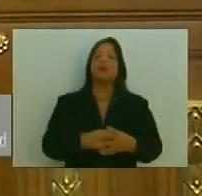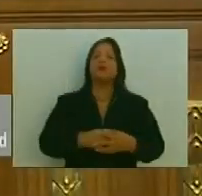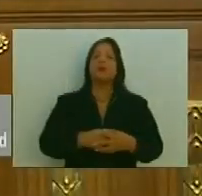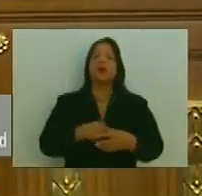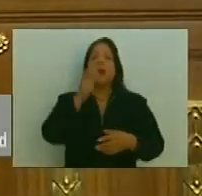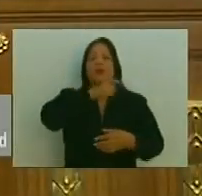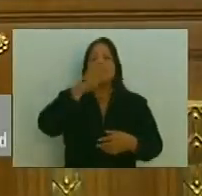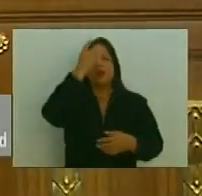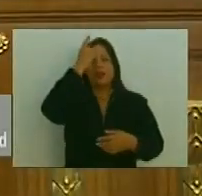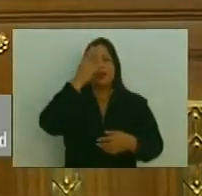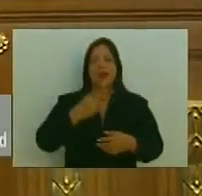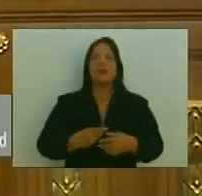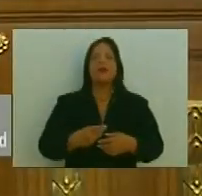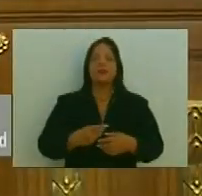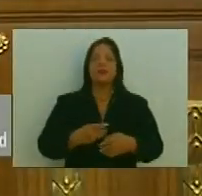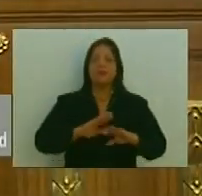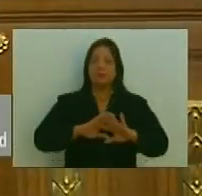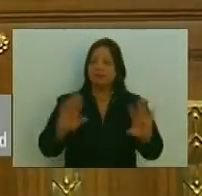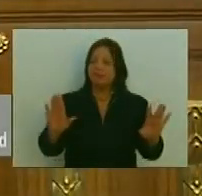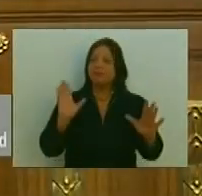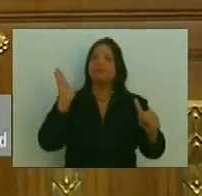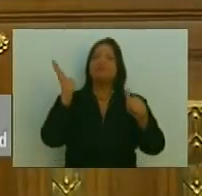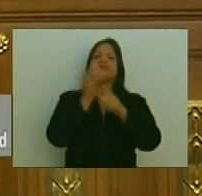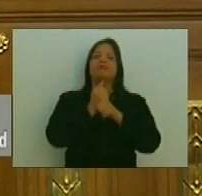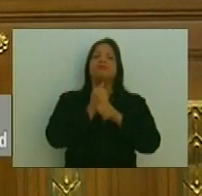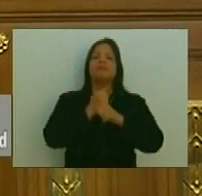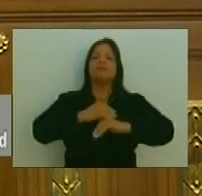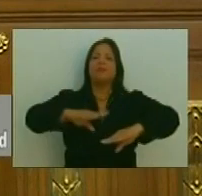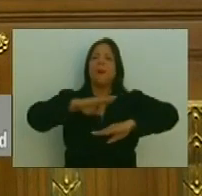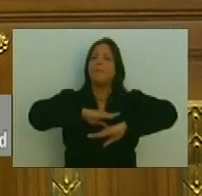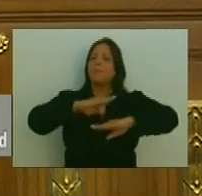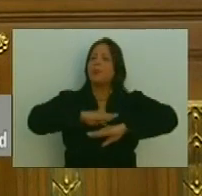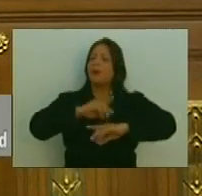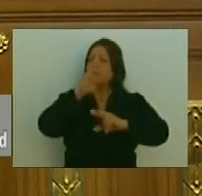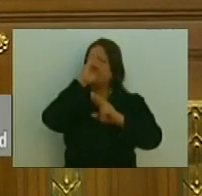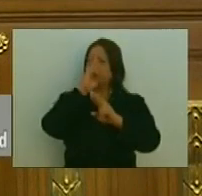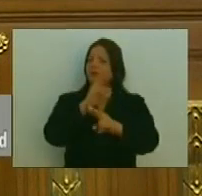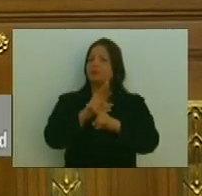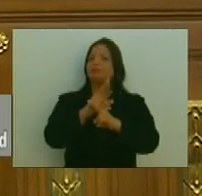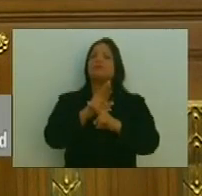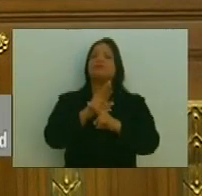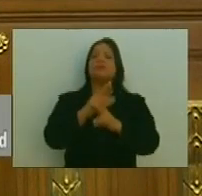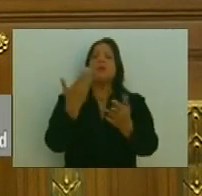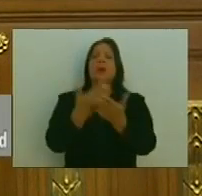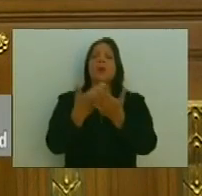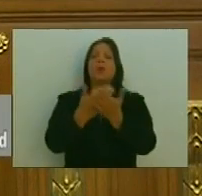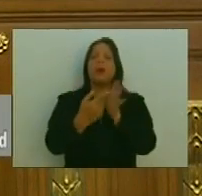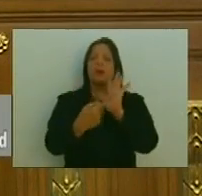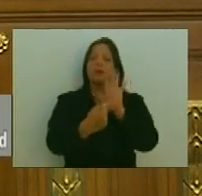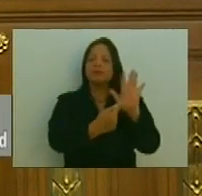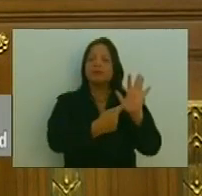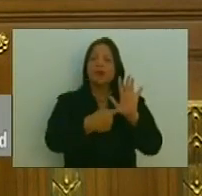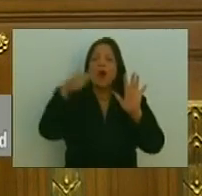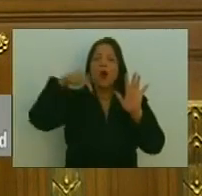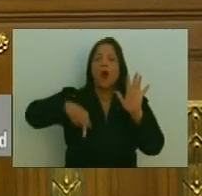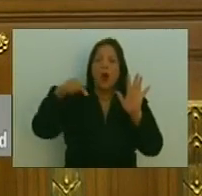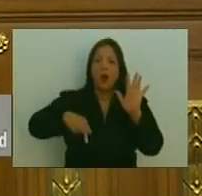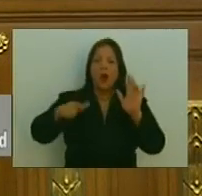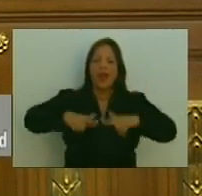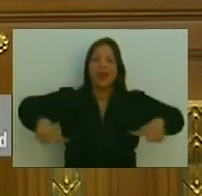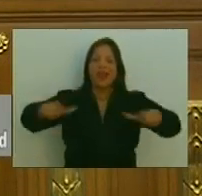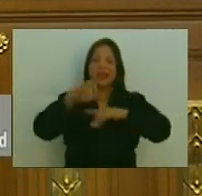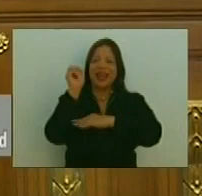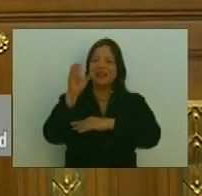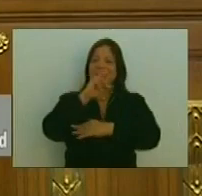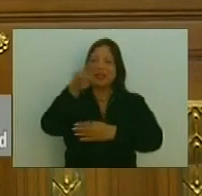las personas con discapacidad han logrado su pleno reconocimiento y prueba de ello es que hoy en esta